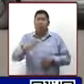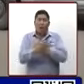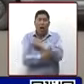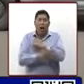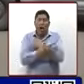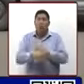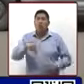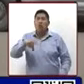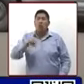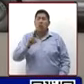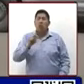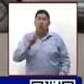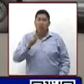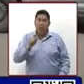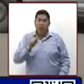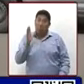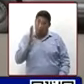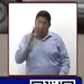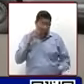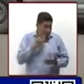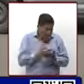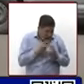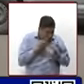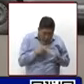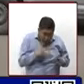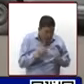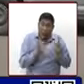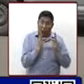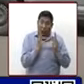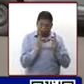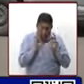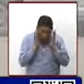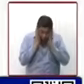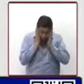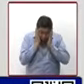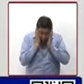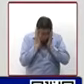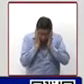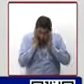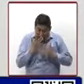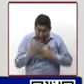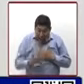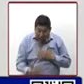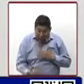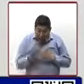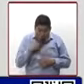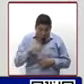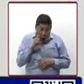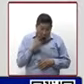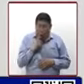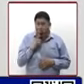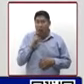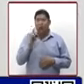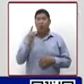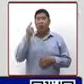madre encontró a la menor en la cama con signos de abuso sexual. Es lo único que